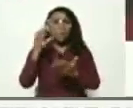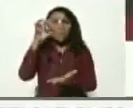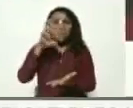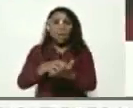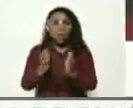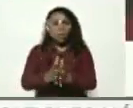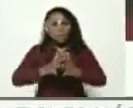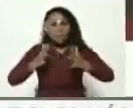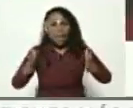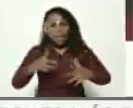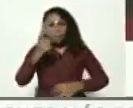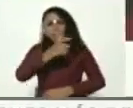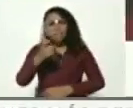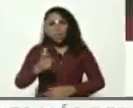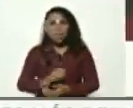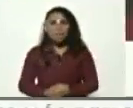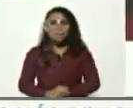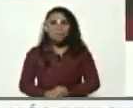un gigante,